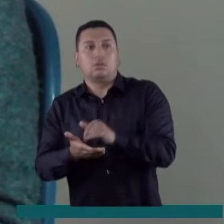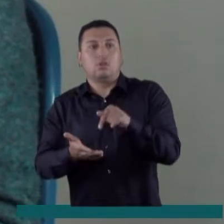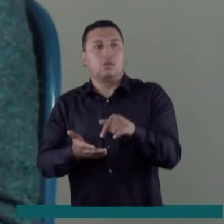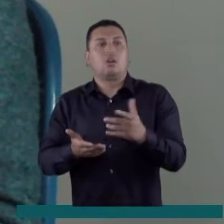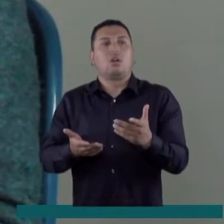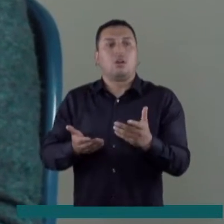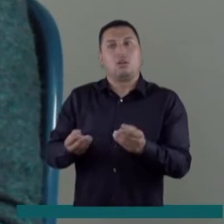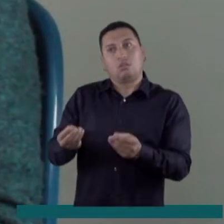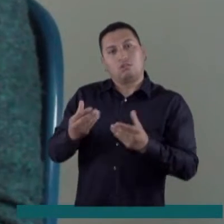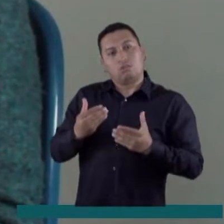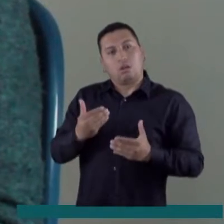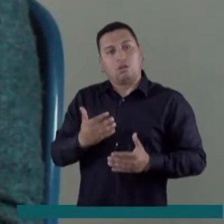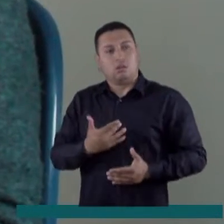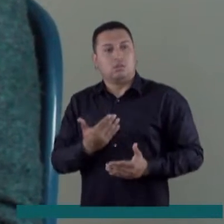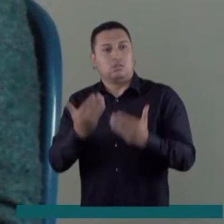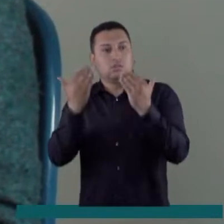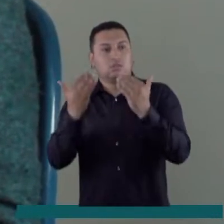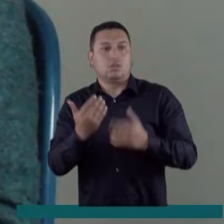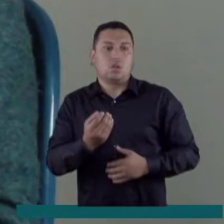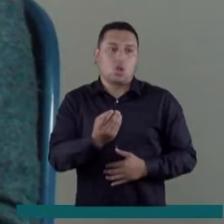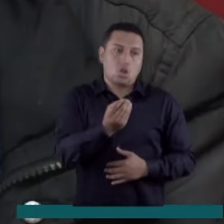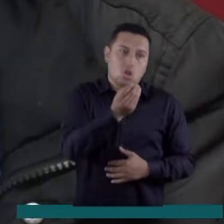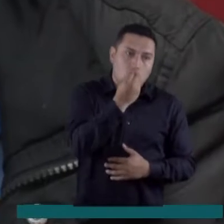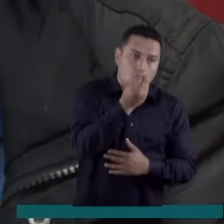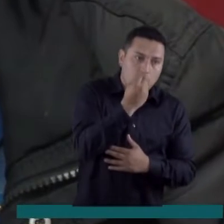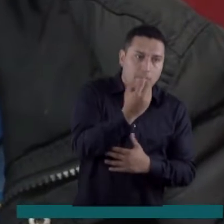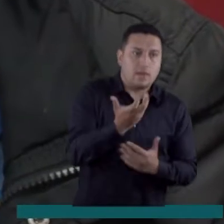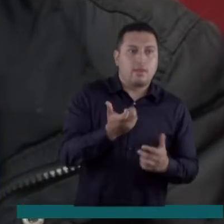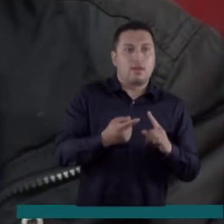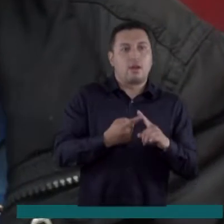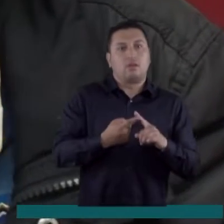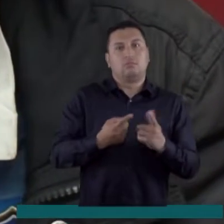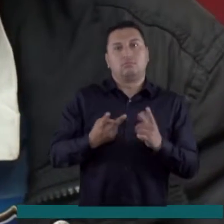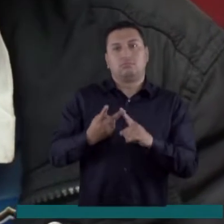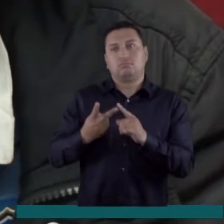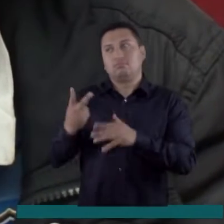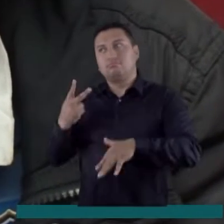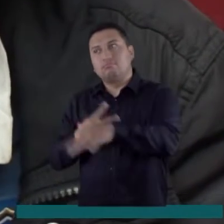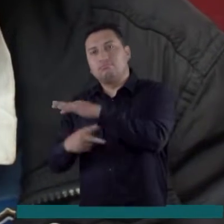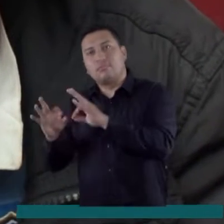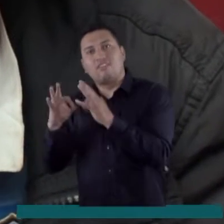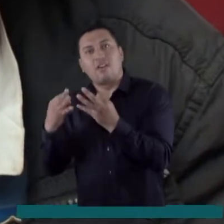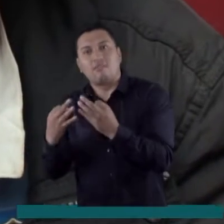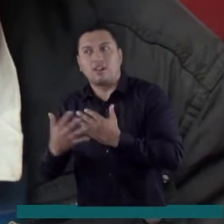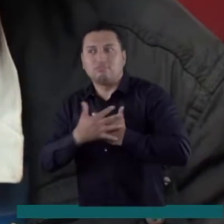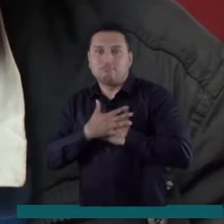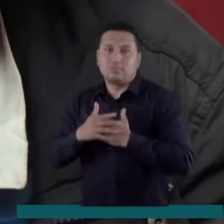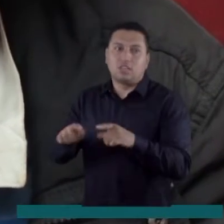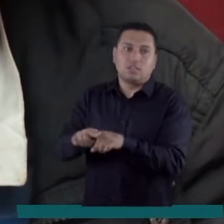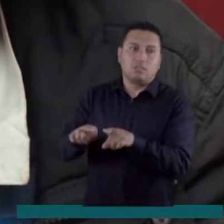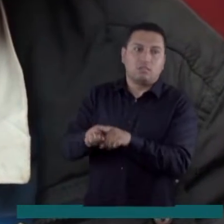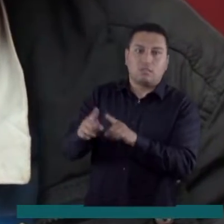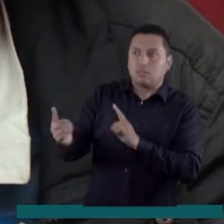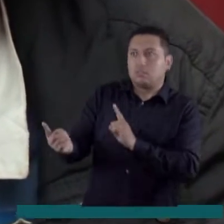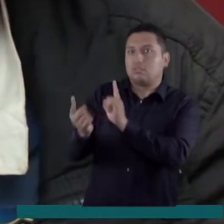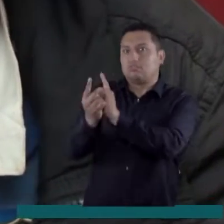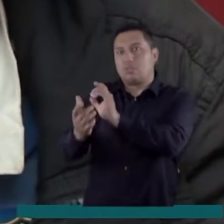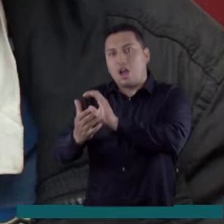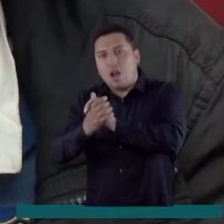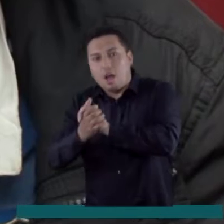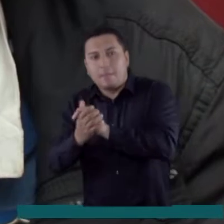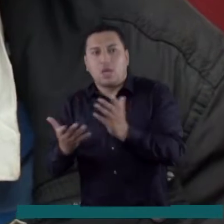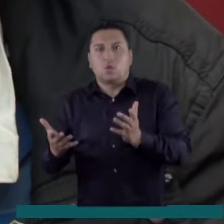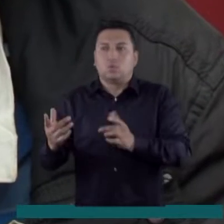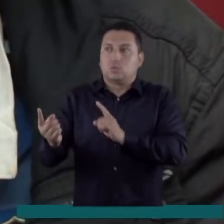y no solo del alimento material sino espiritual uno de comida y más que todo agrado un Ambiente familiar porque nos